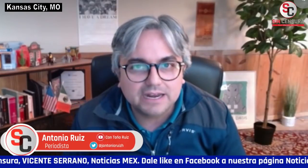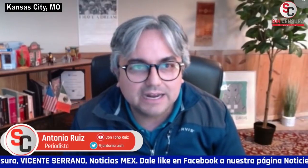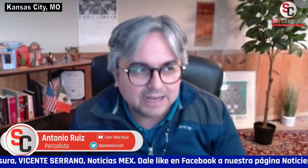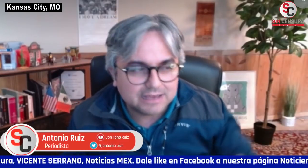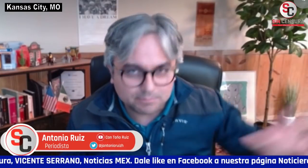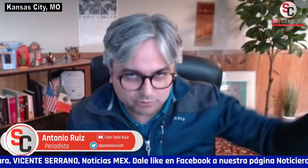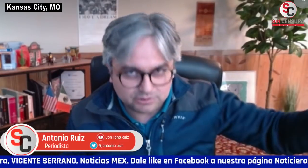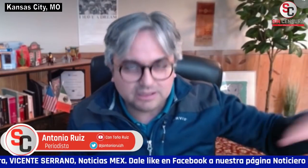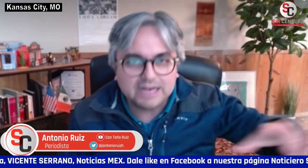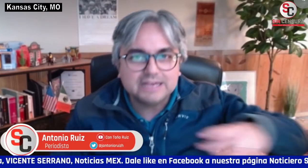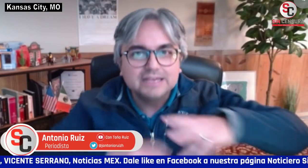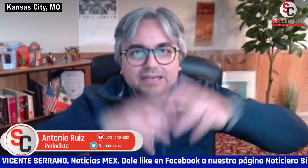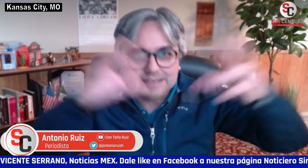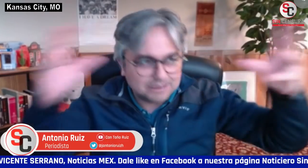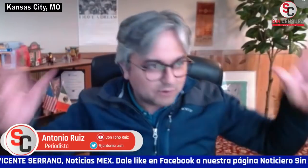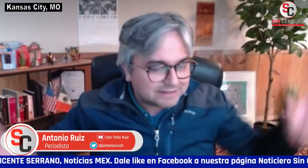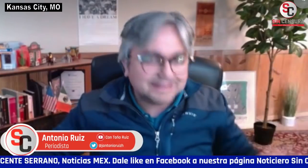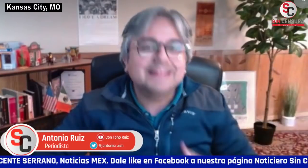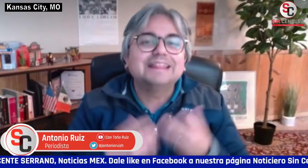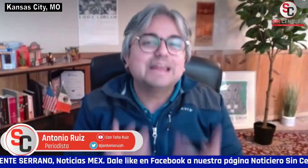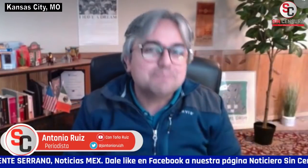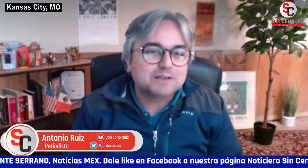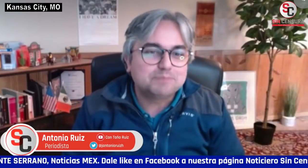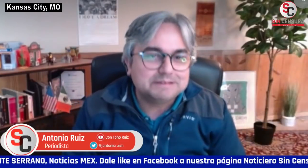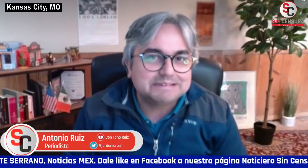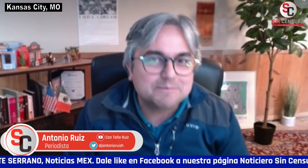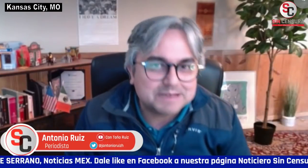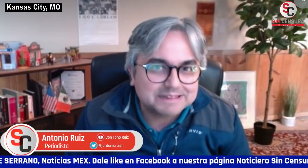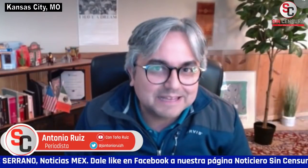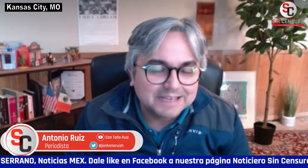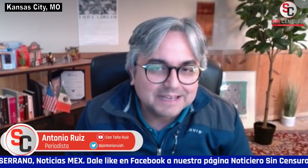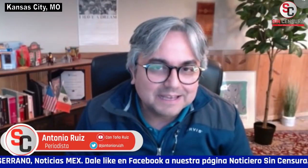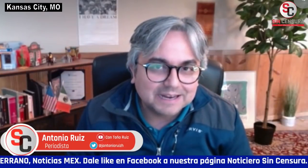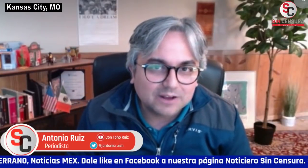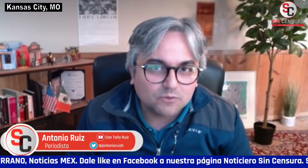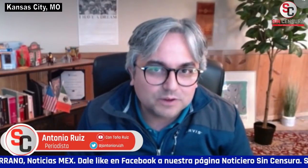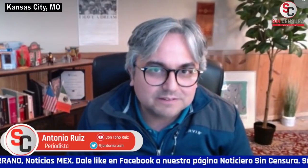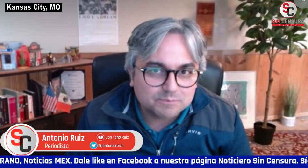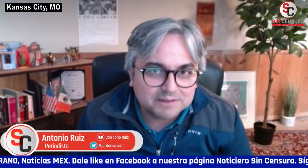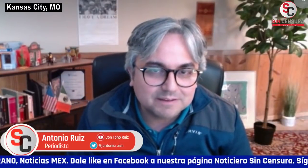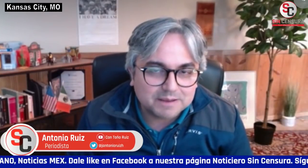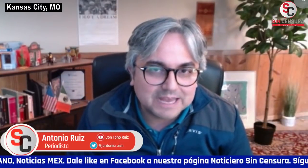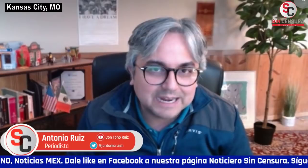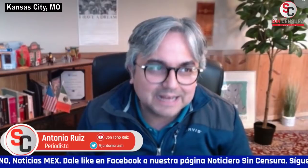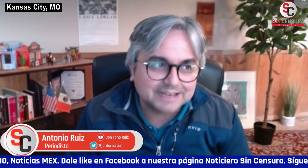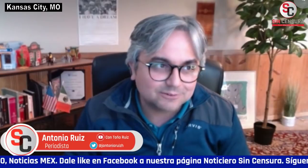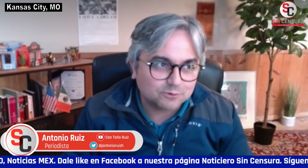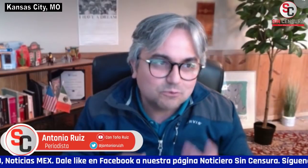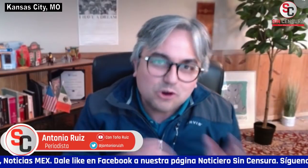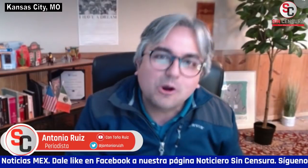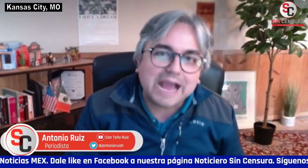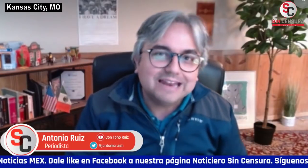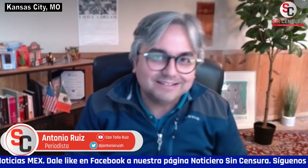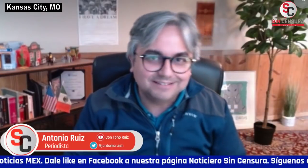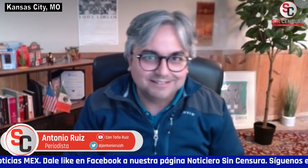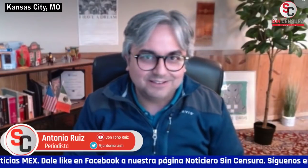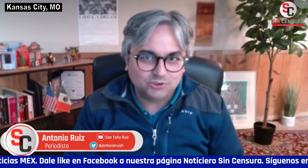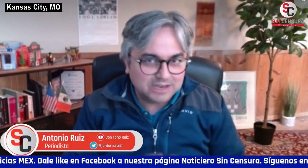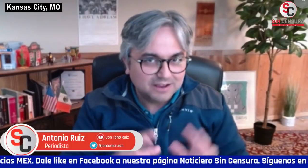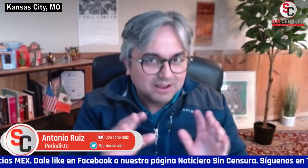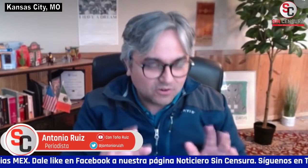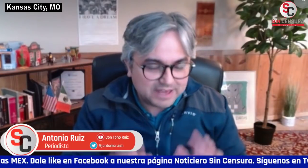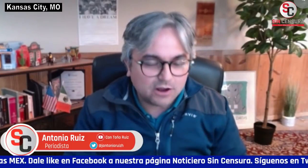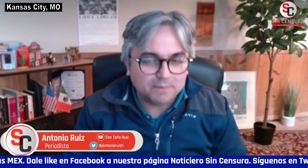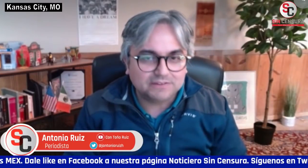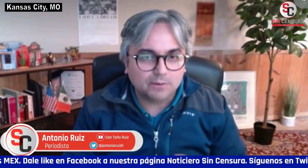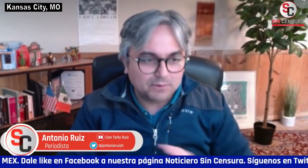prensa mañanera, ella procede de ahí y lleva una serie de temas precisamente en la conferencia de prensa mañanera que son muy locales. De hecho,